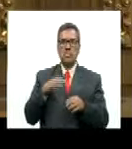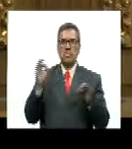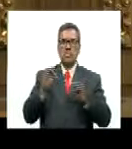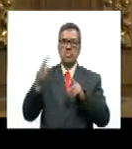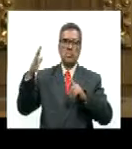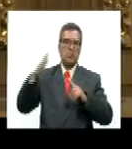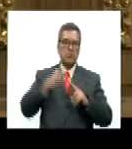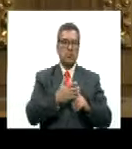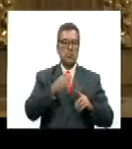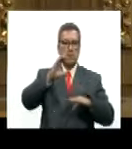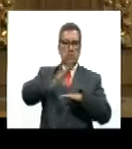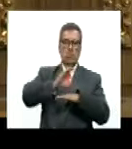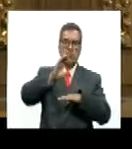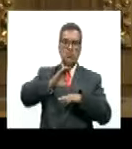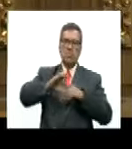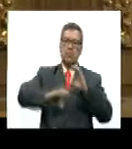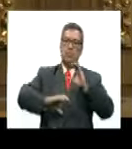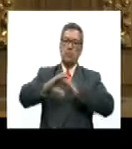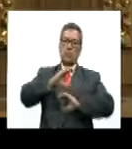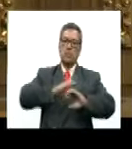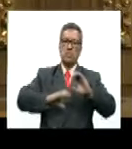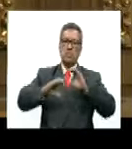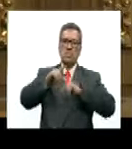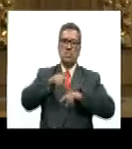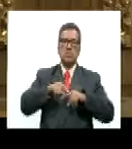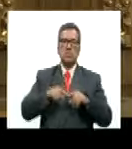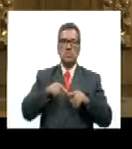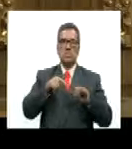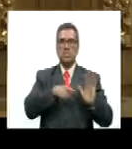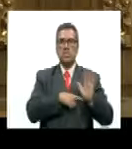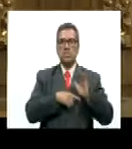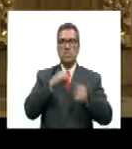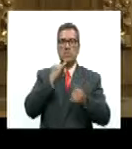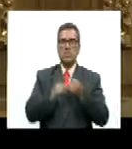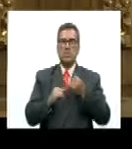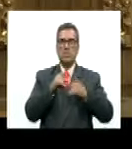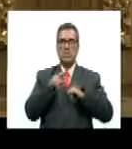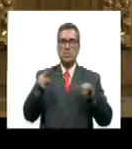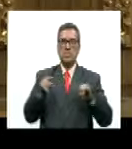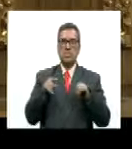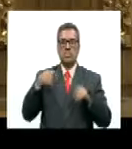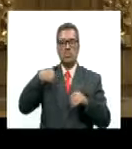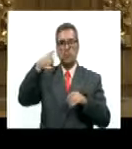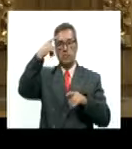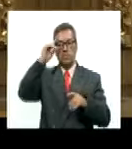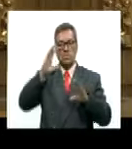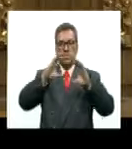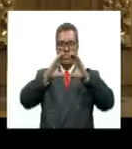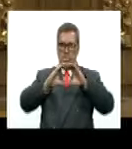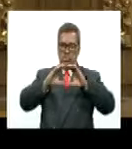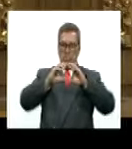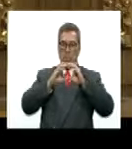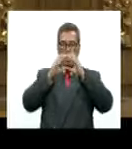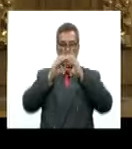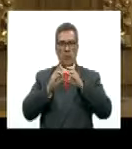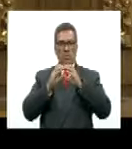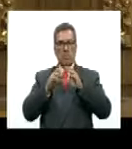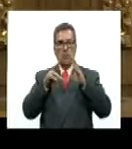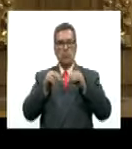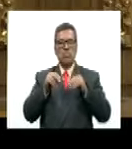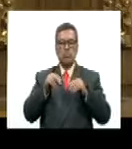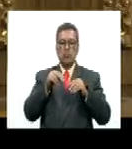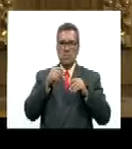invaden culturalmente, y ahí armamos una decoración y terminamos con quizás una hamburguesa o algún platillo de